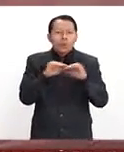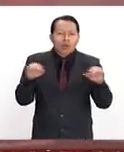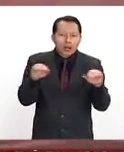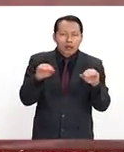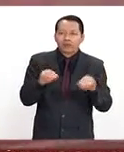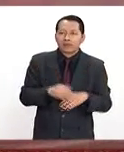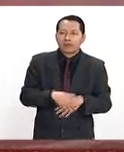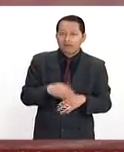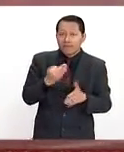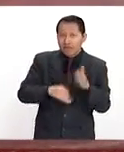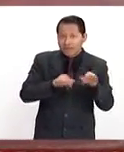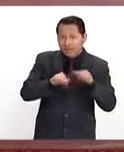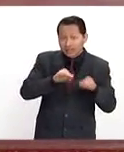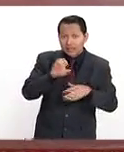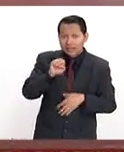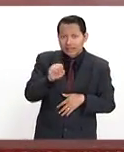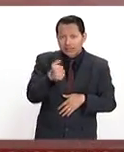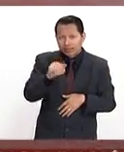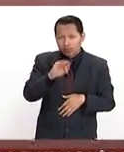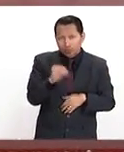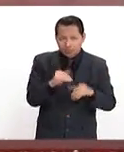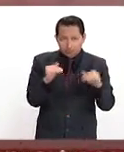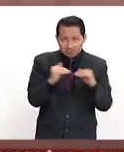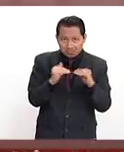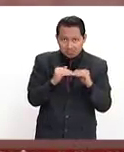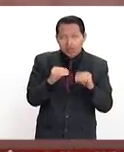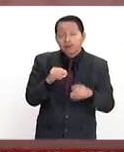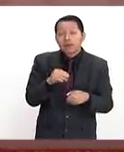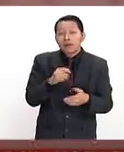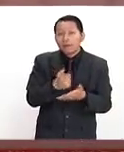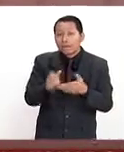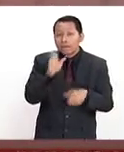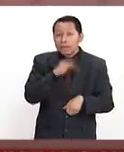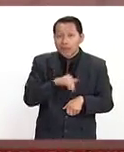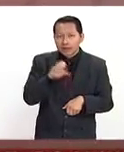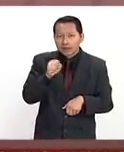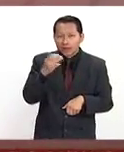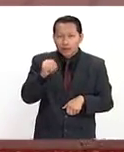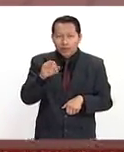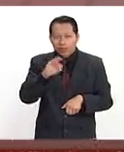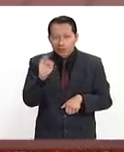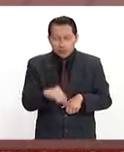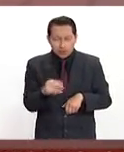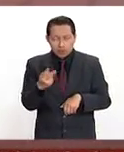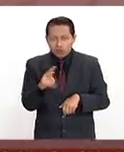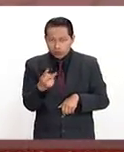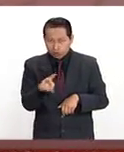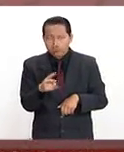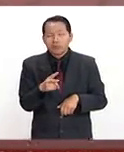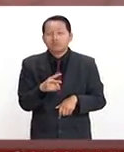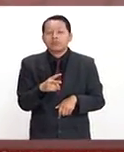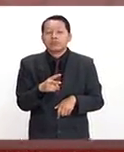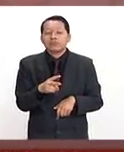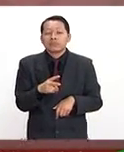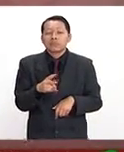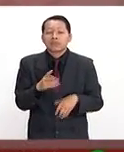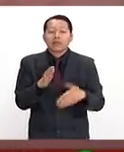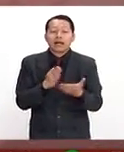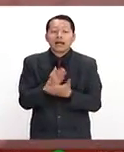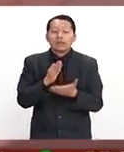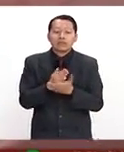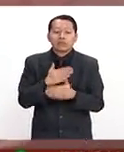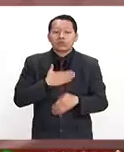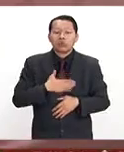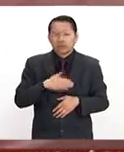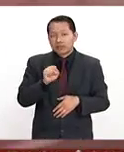empleo, 66% a ambos. Empleos mal pagados, 69% a ambos. Acceso a la